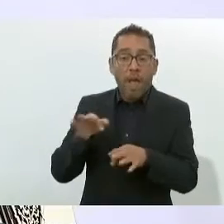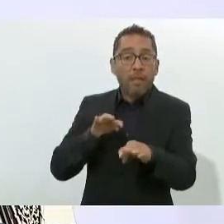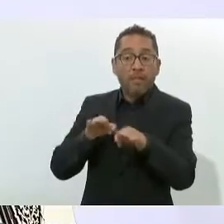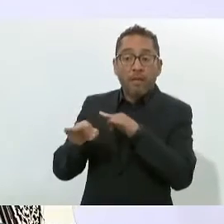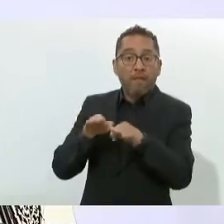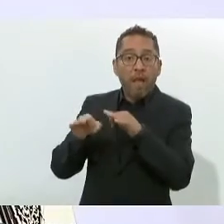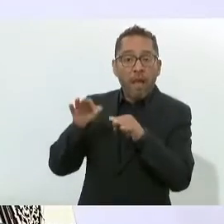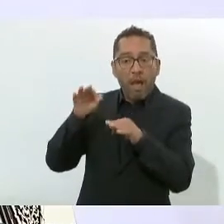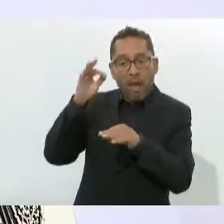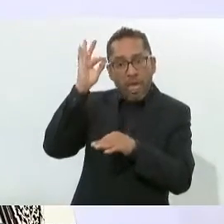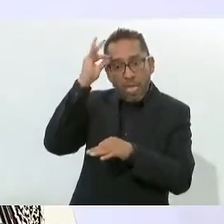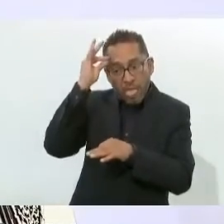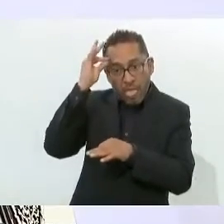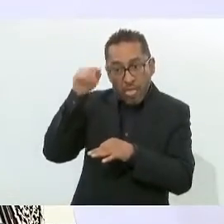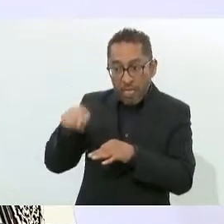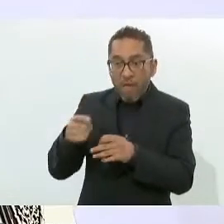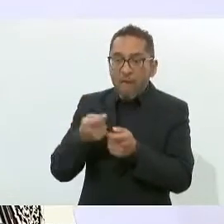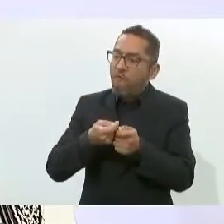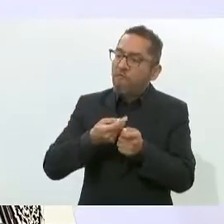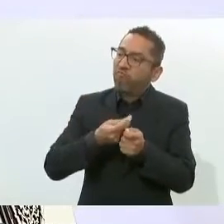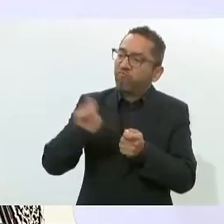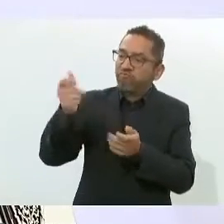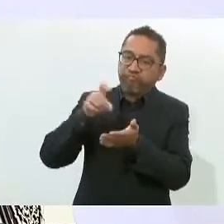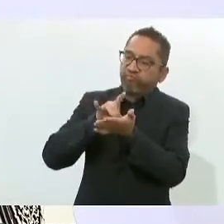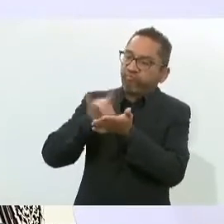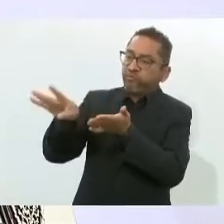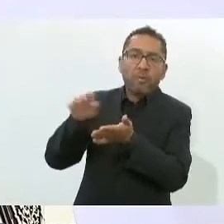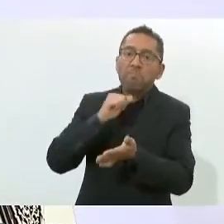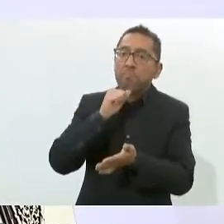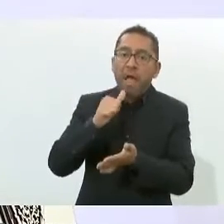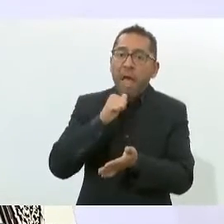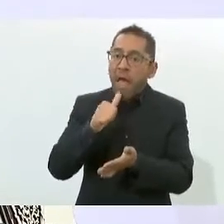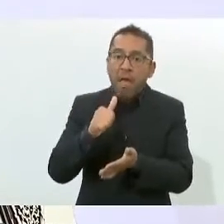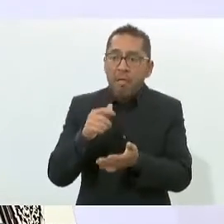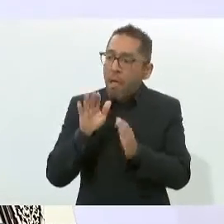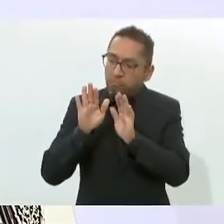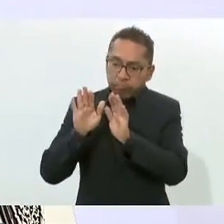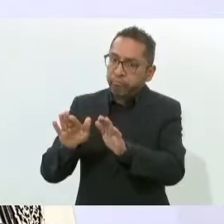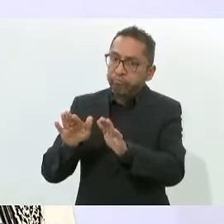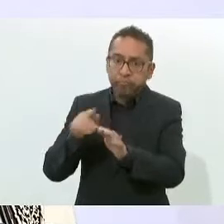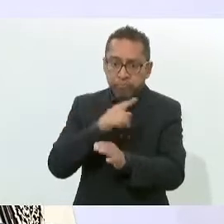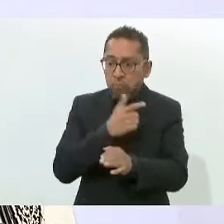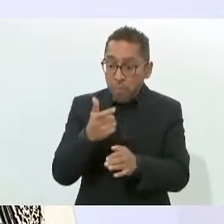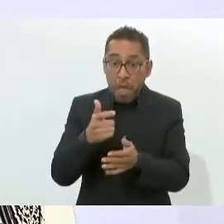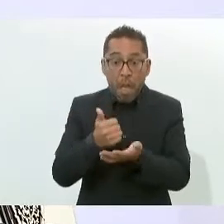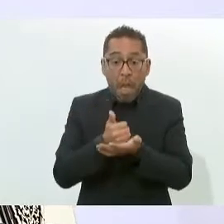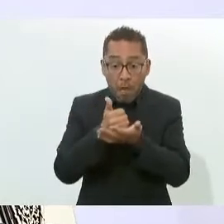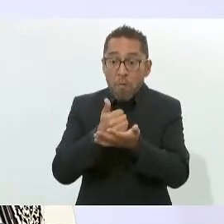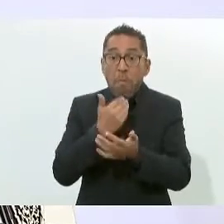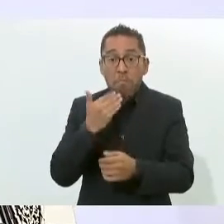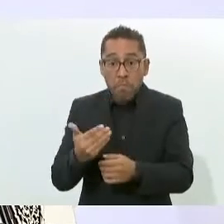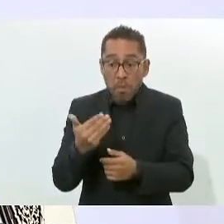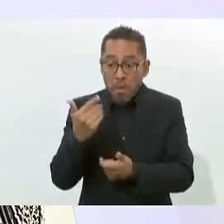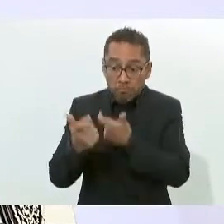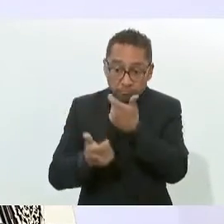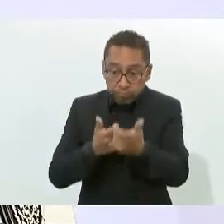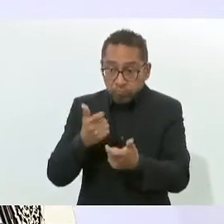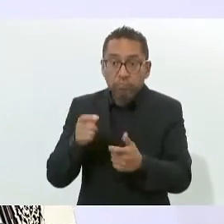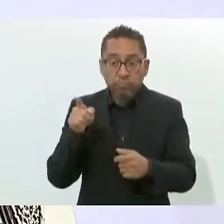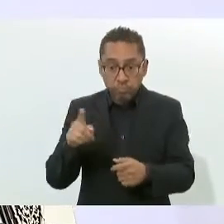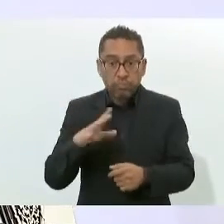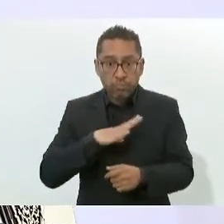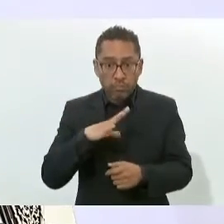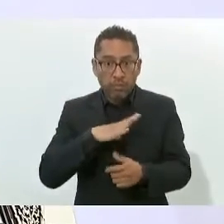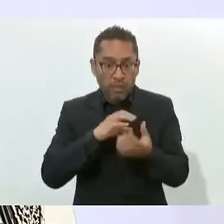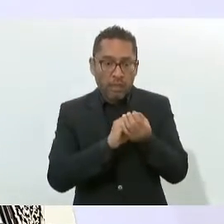trabajadores, que no los despidieron a pesar de la crisis y que están